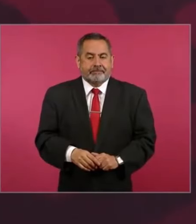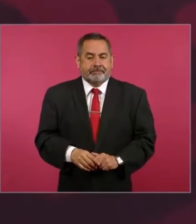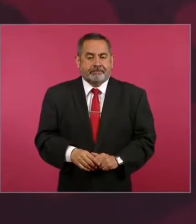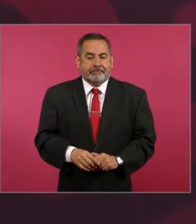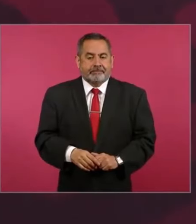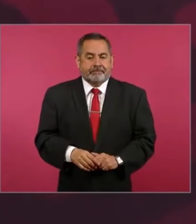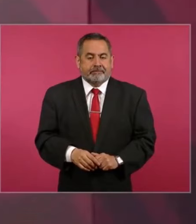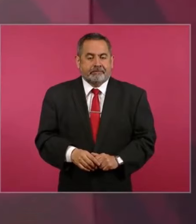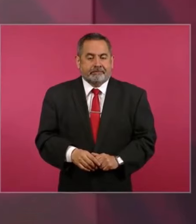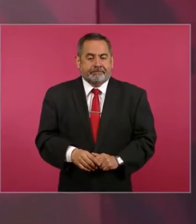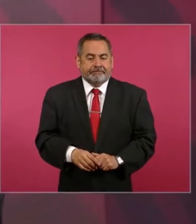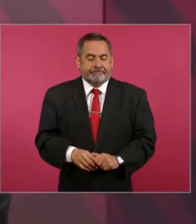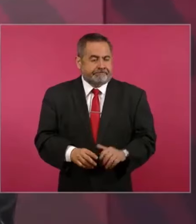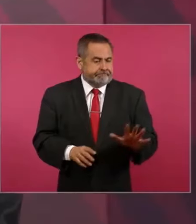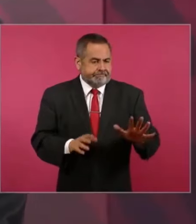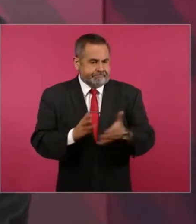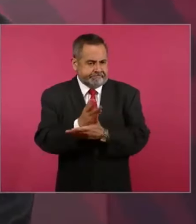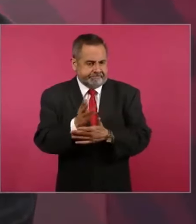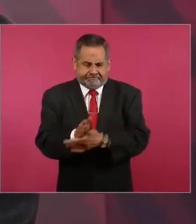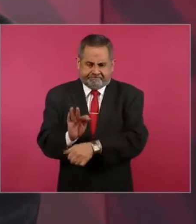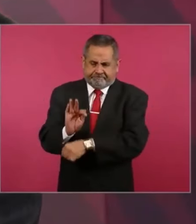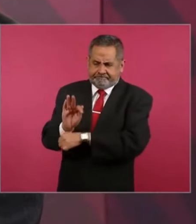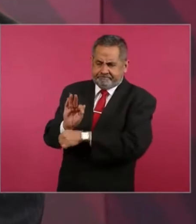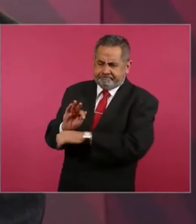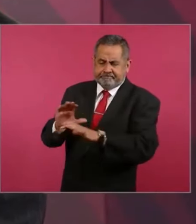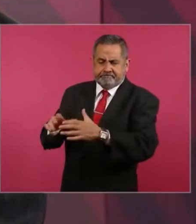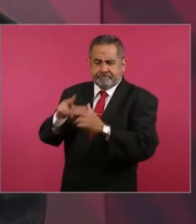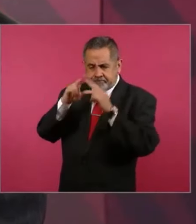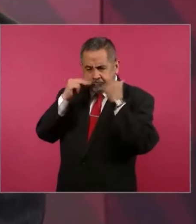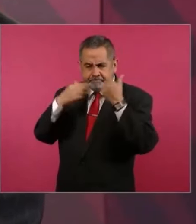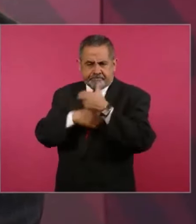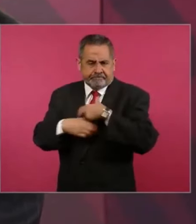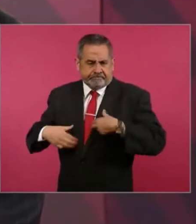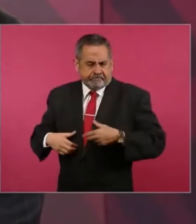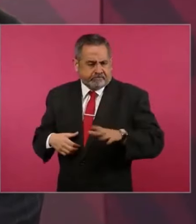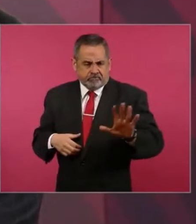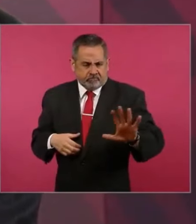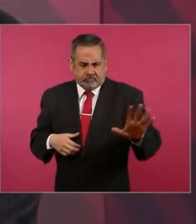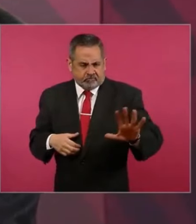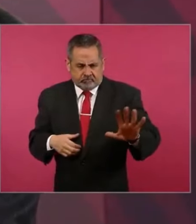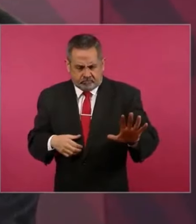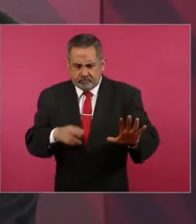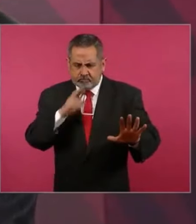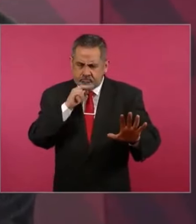Se dispuso que le enviara como prisionero